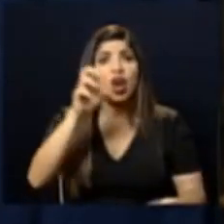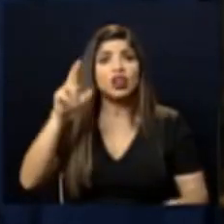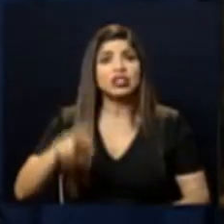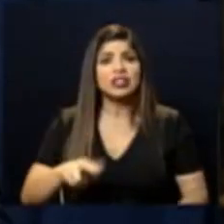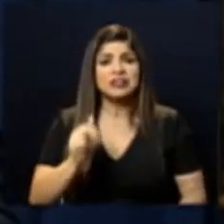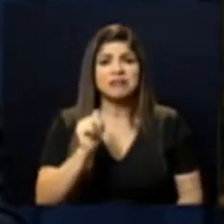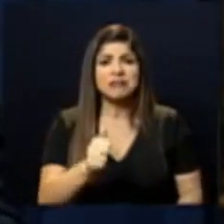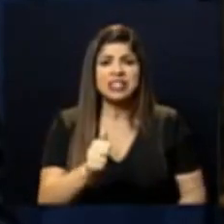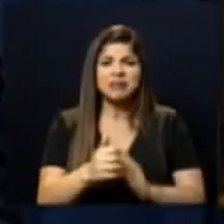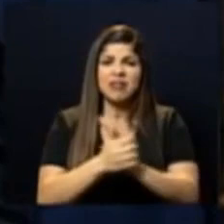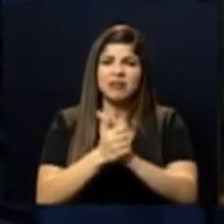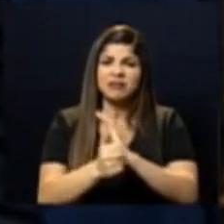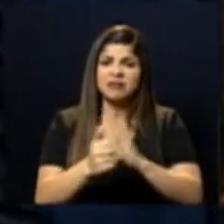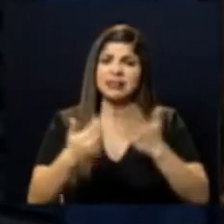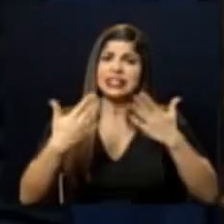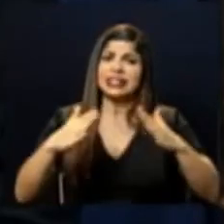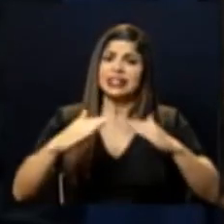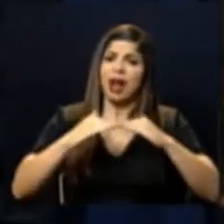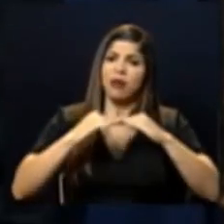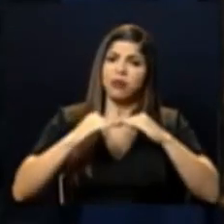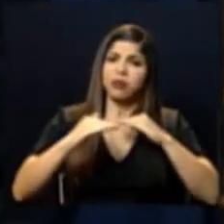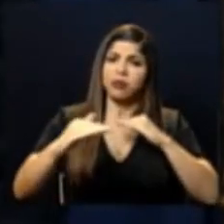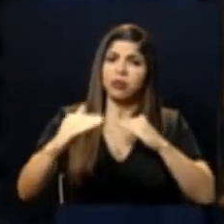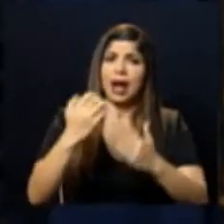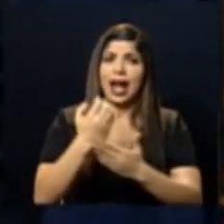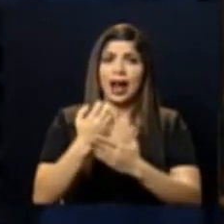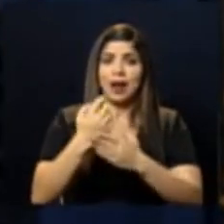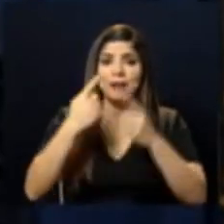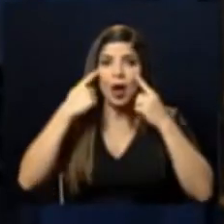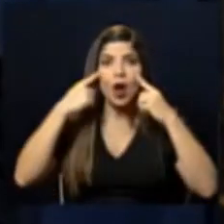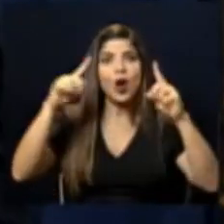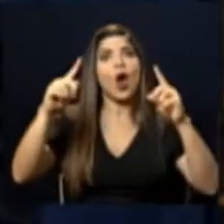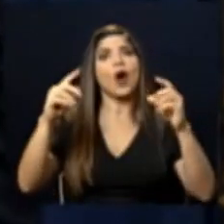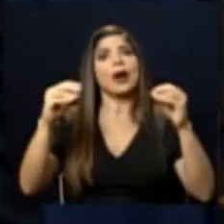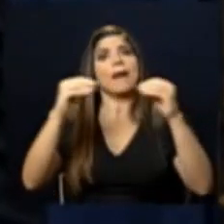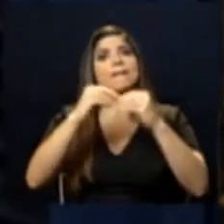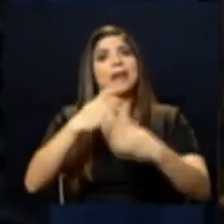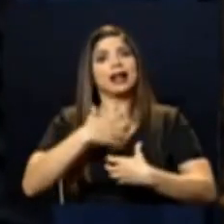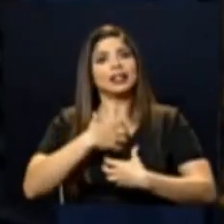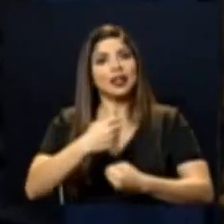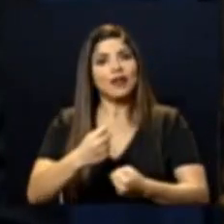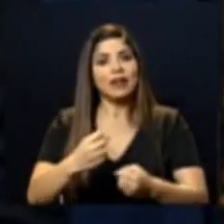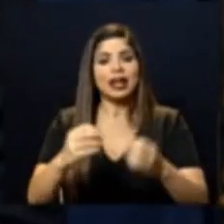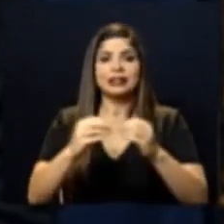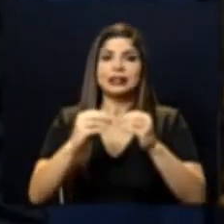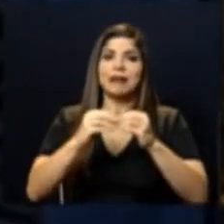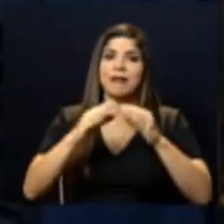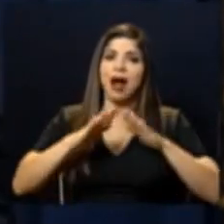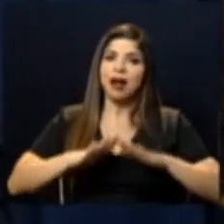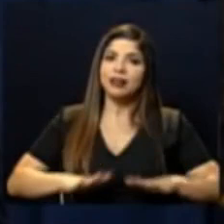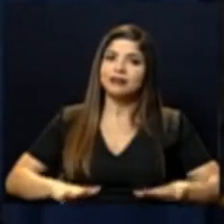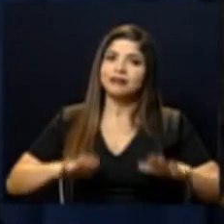capaz de estabilizar su economía y lograr mayor confianza y tranquilidad.